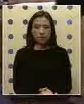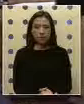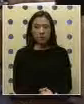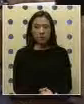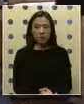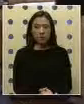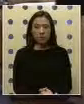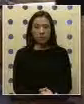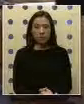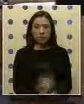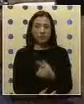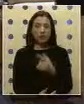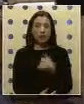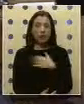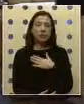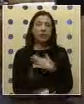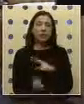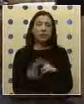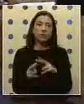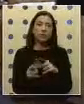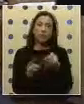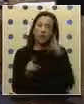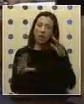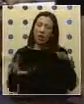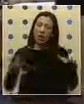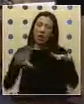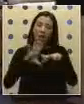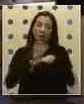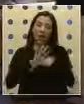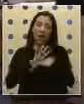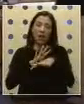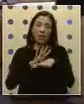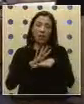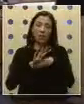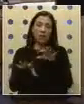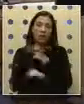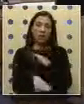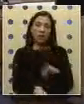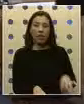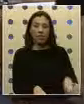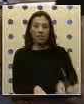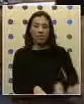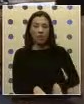Se nos invita a un ejercicio de coherencia a los parlamentarios.